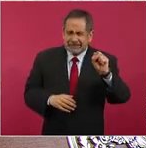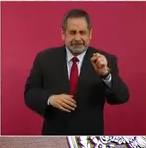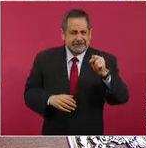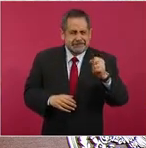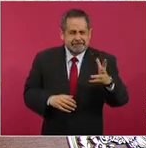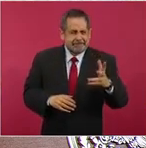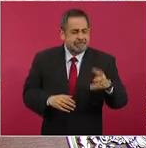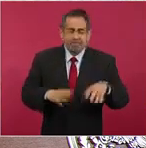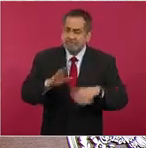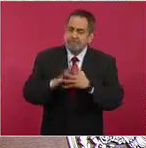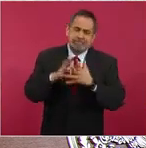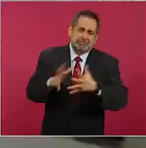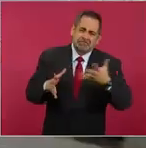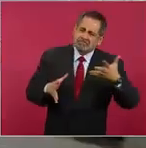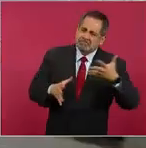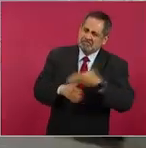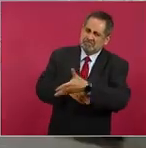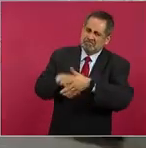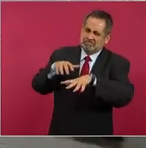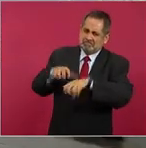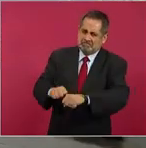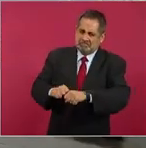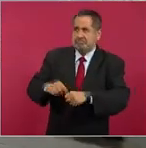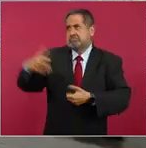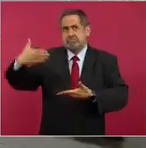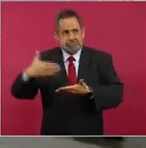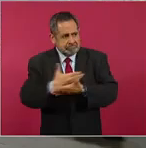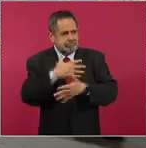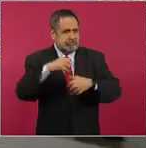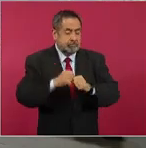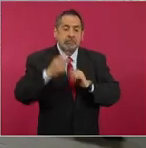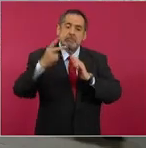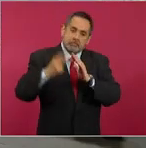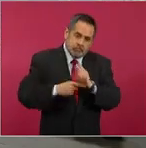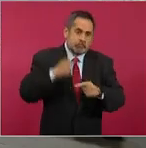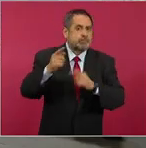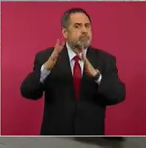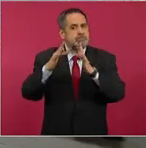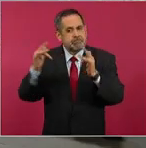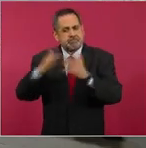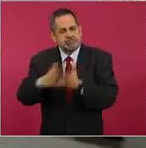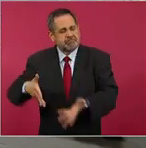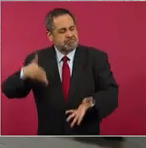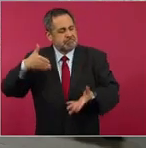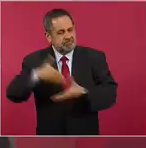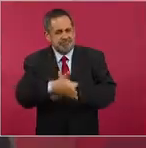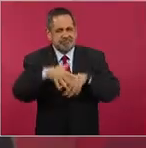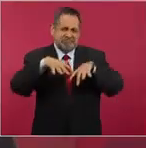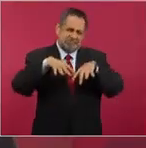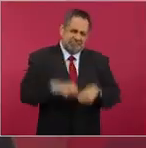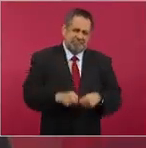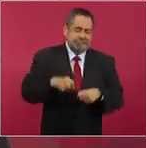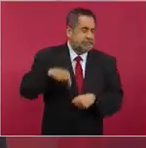una gran invasión. Y luego, de nuevo, Francia. Imagínense